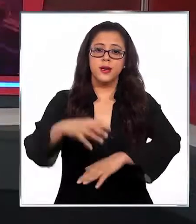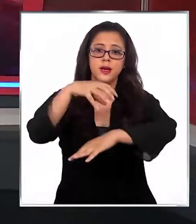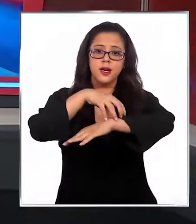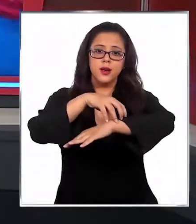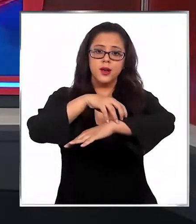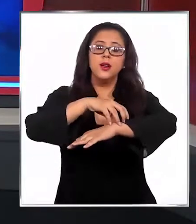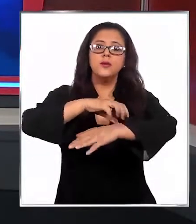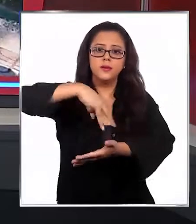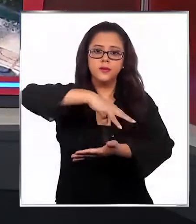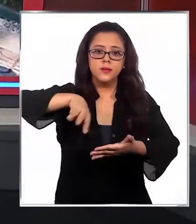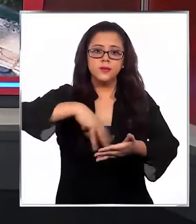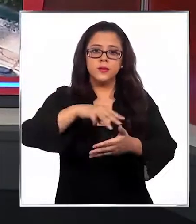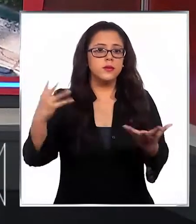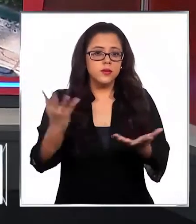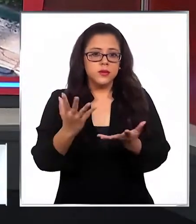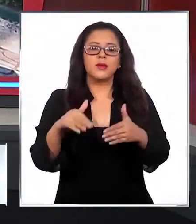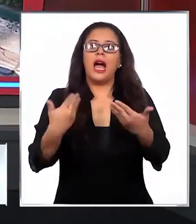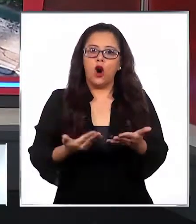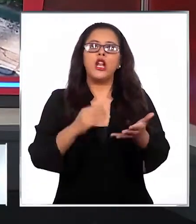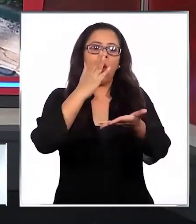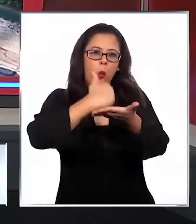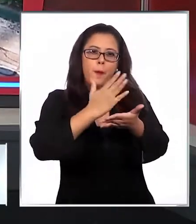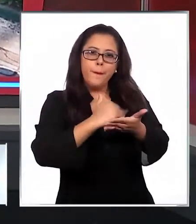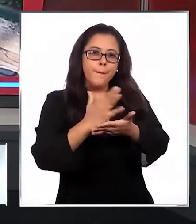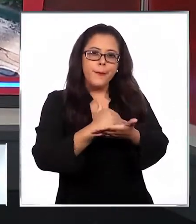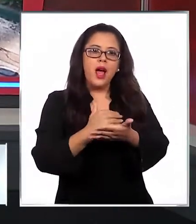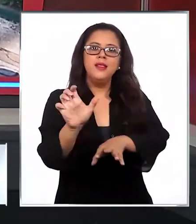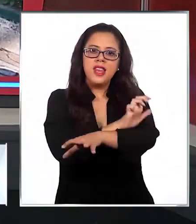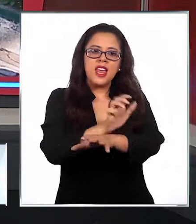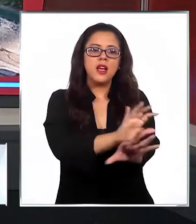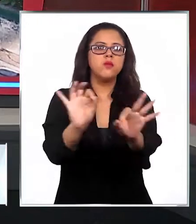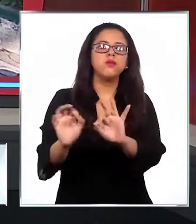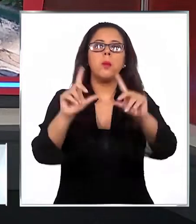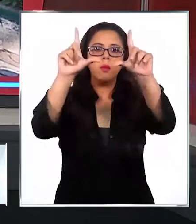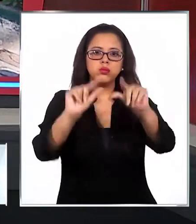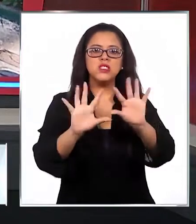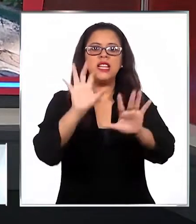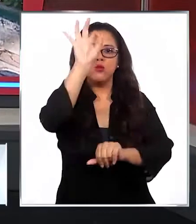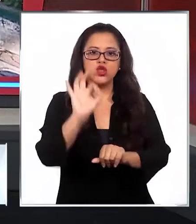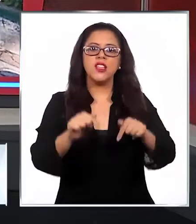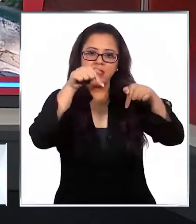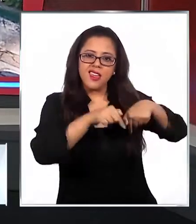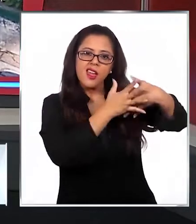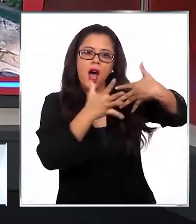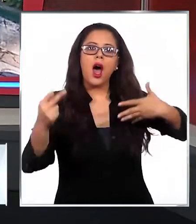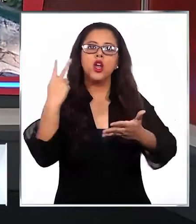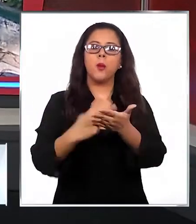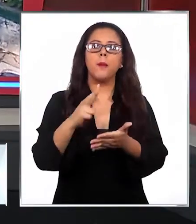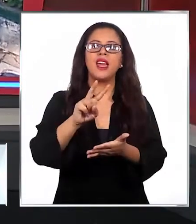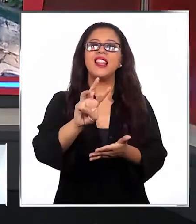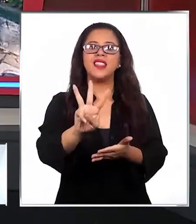En la región del Maule se está llevando a cabo un plan de eficiencia energética para reducir intensidad en 10% de aquí a 2030